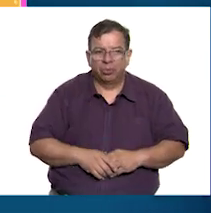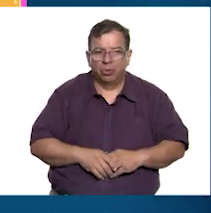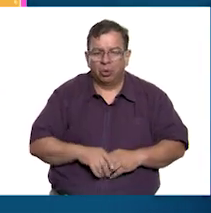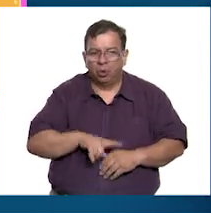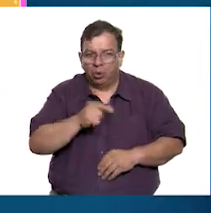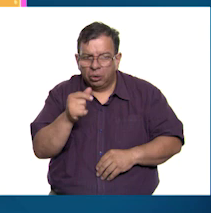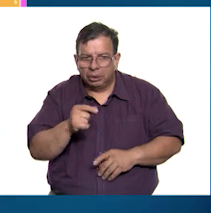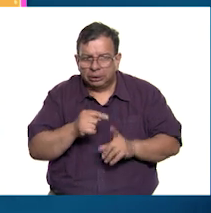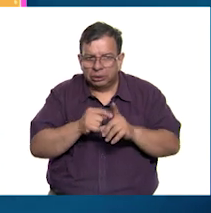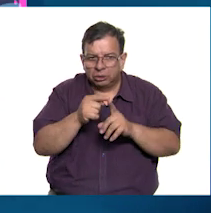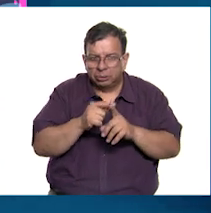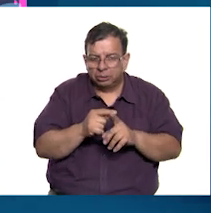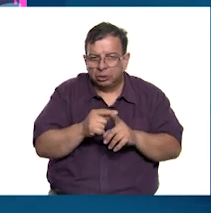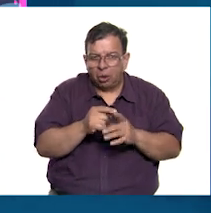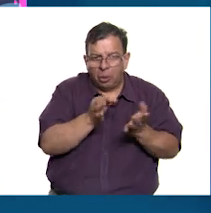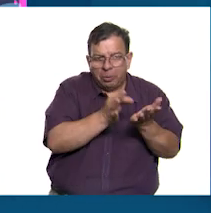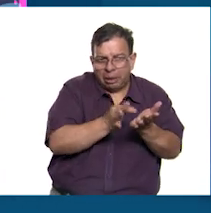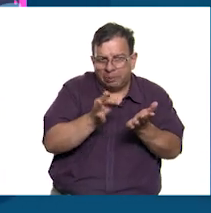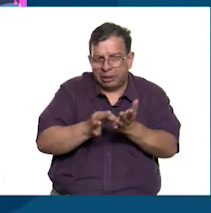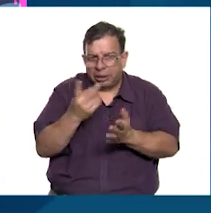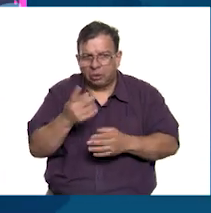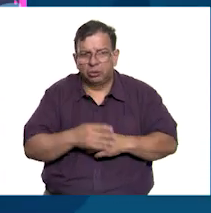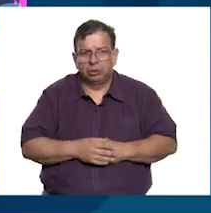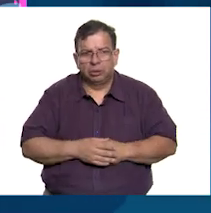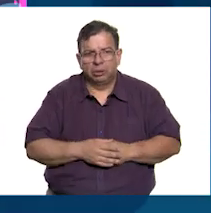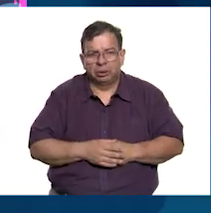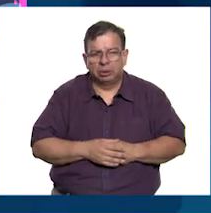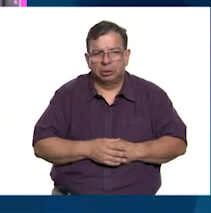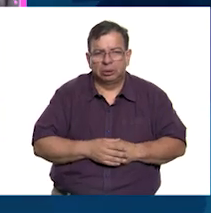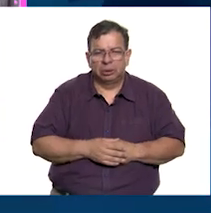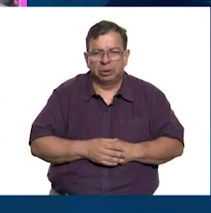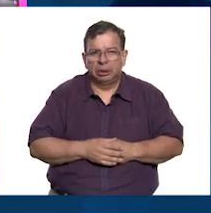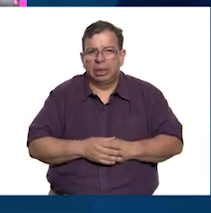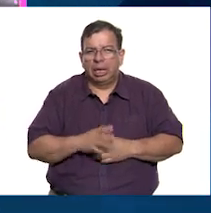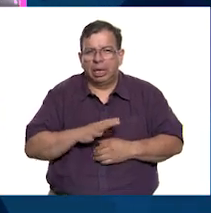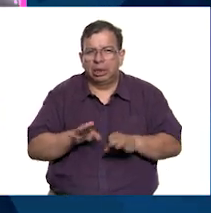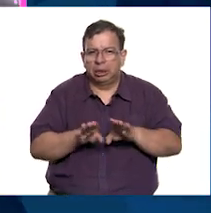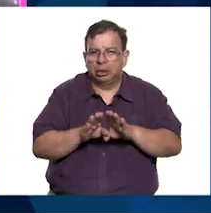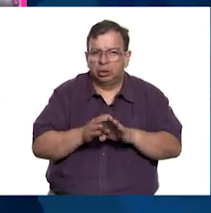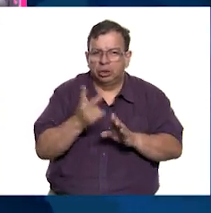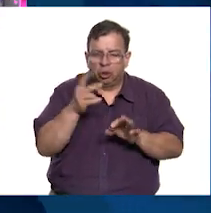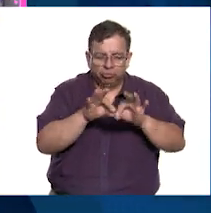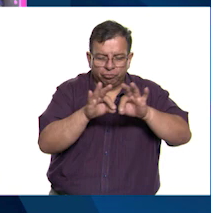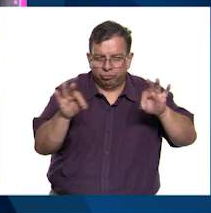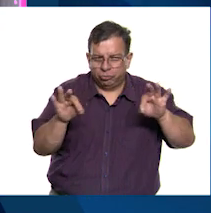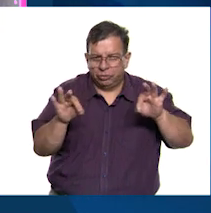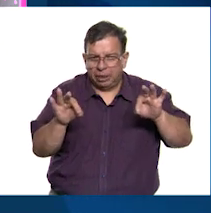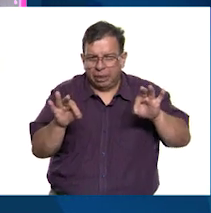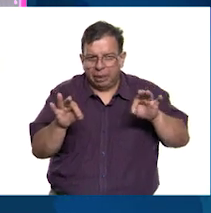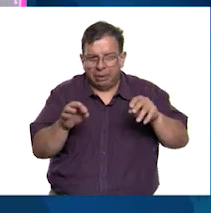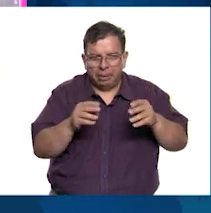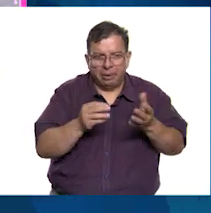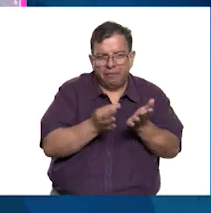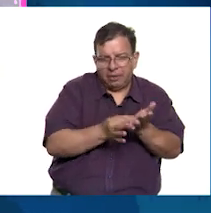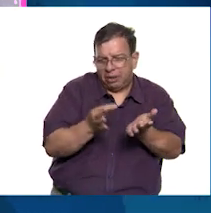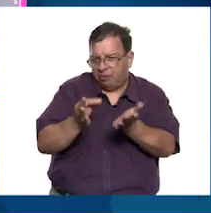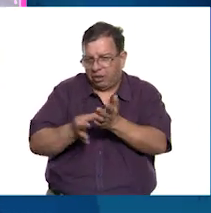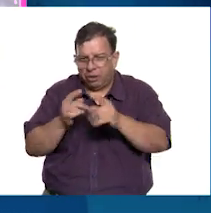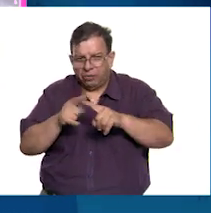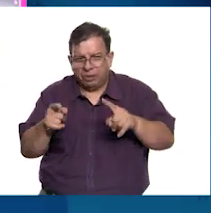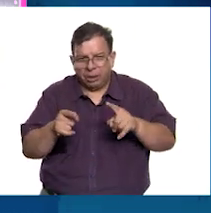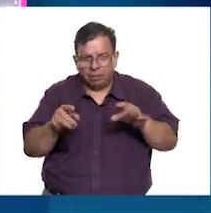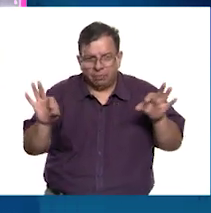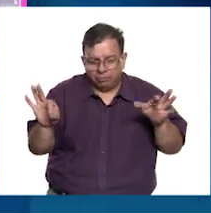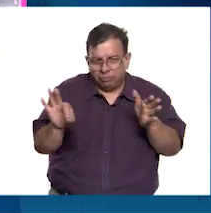¿Conoces los termómetros bimetálicos? Los termómetros bimetálicos lo que tienen son dos láminas de metal diferente que, al estar